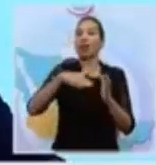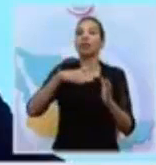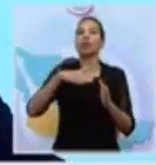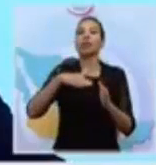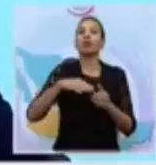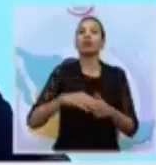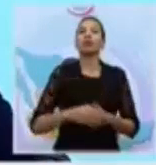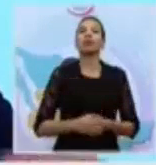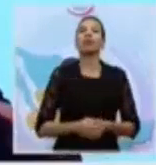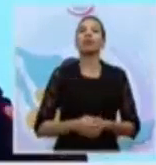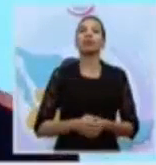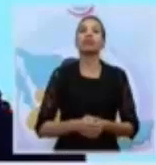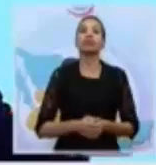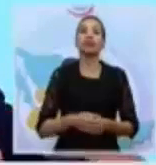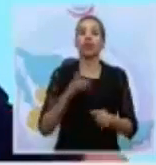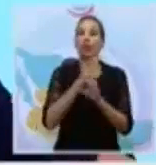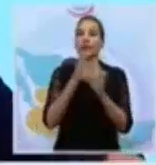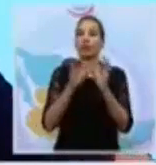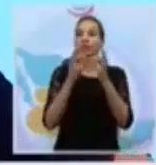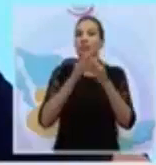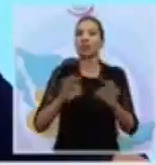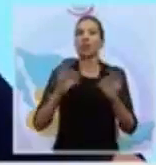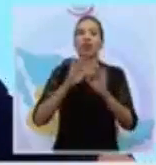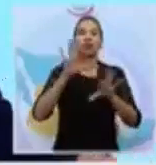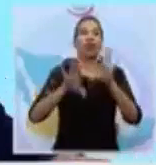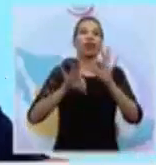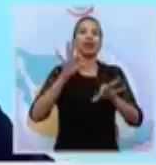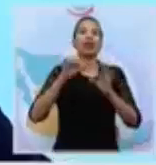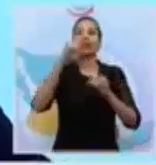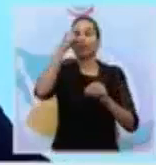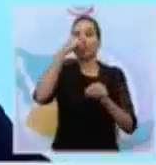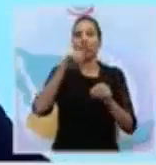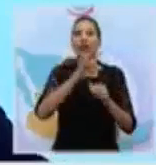de sacar cosas importantes